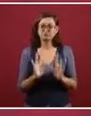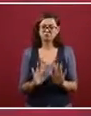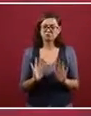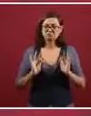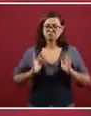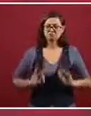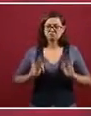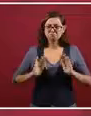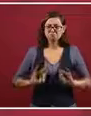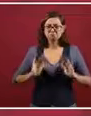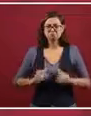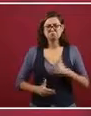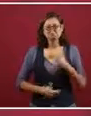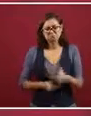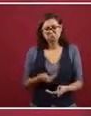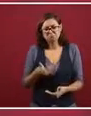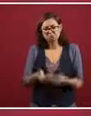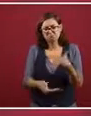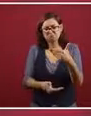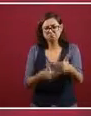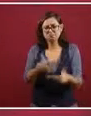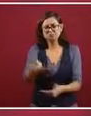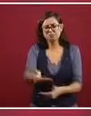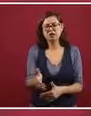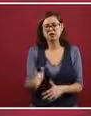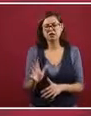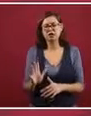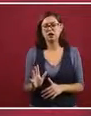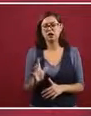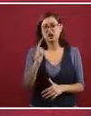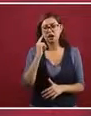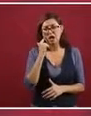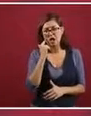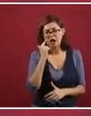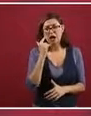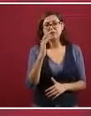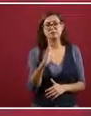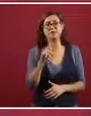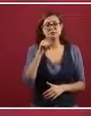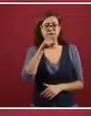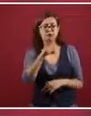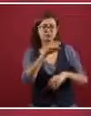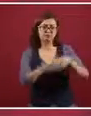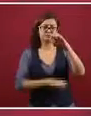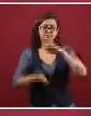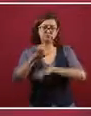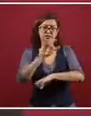adelantemos, vamos a que la empresa